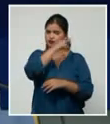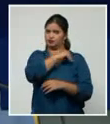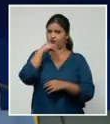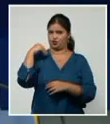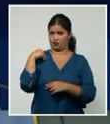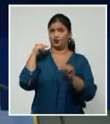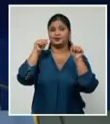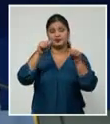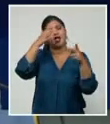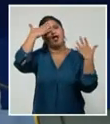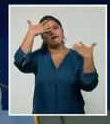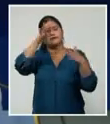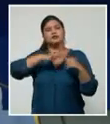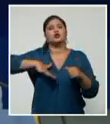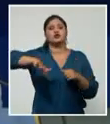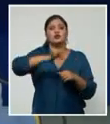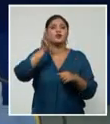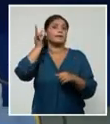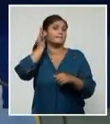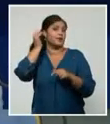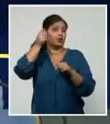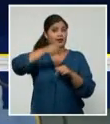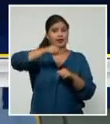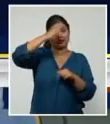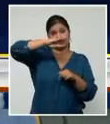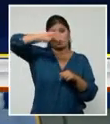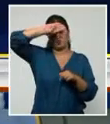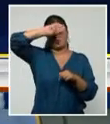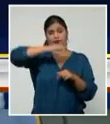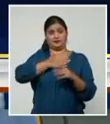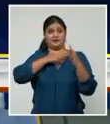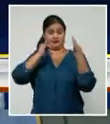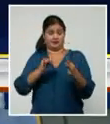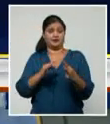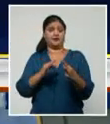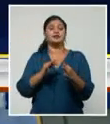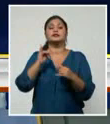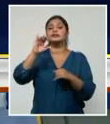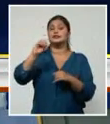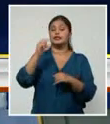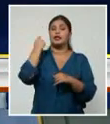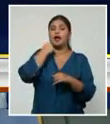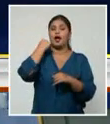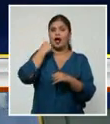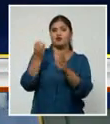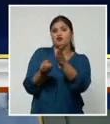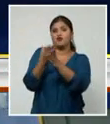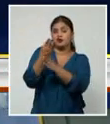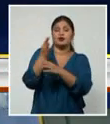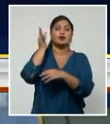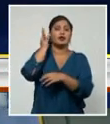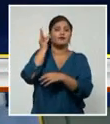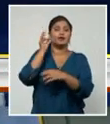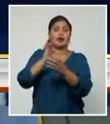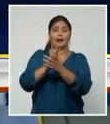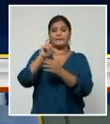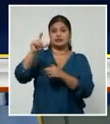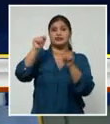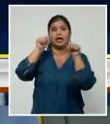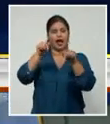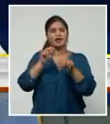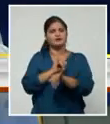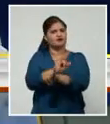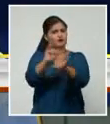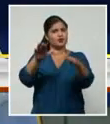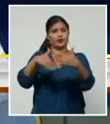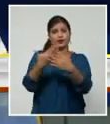y mujeres cubanas por cumplirse en esta jornada del aniversario 60 de la fmf el doctor durán garcía actualizó en la rueda diaria de prensa